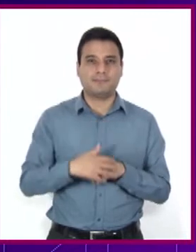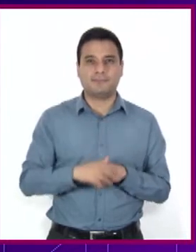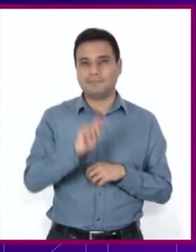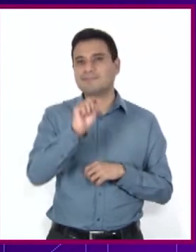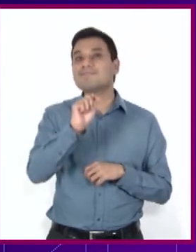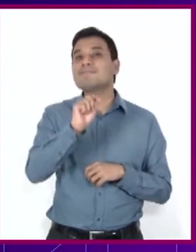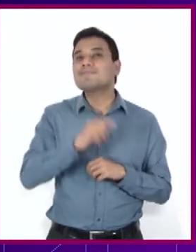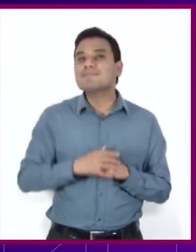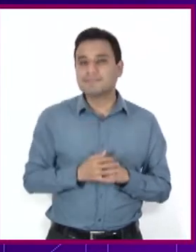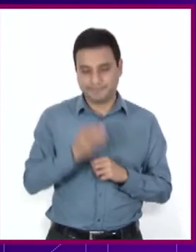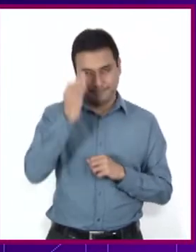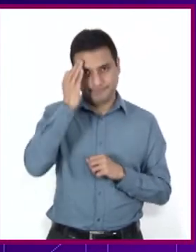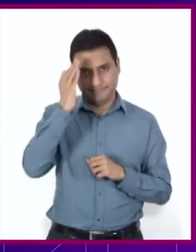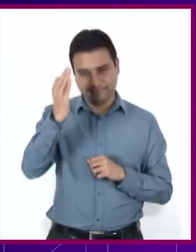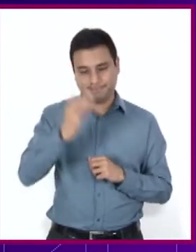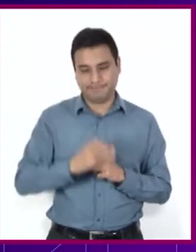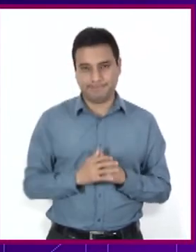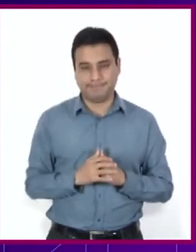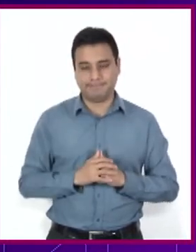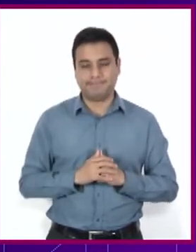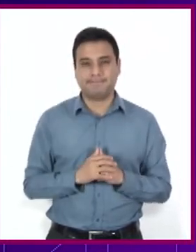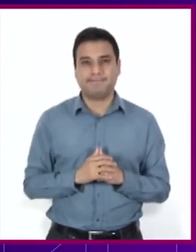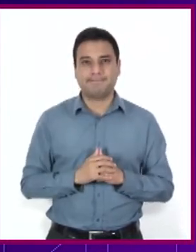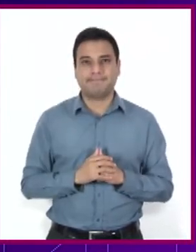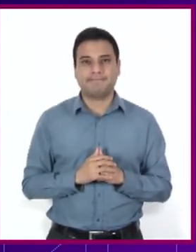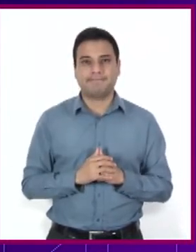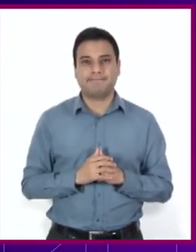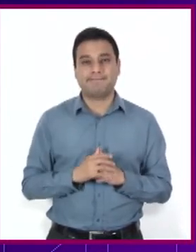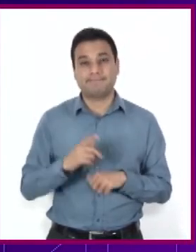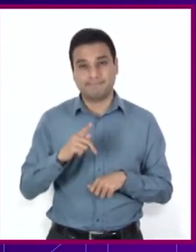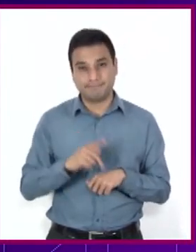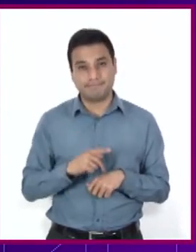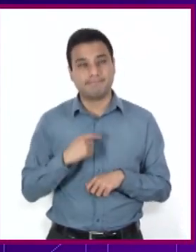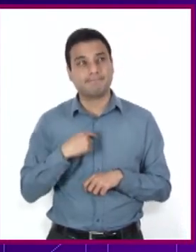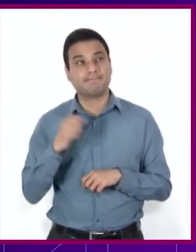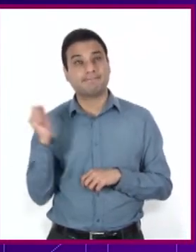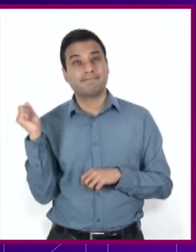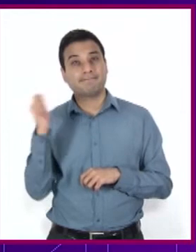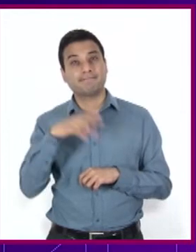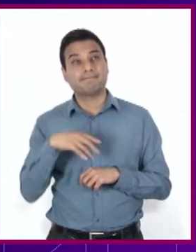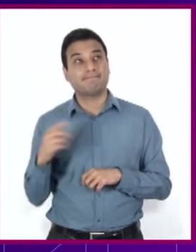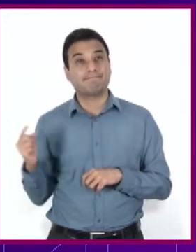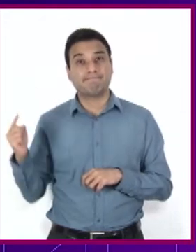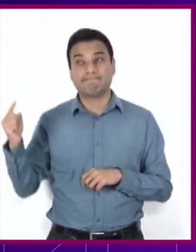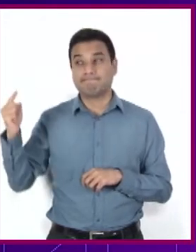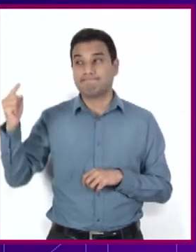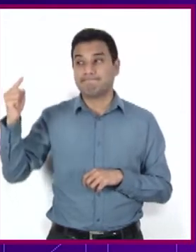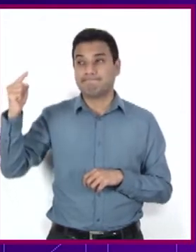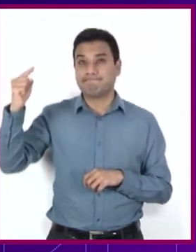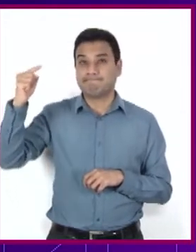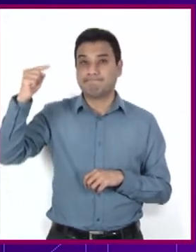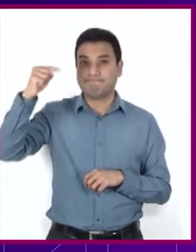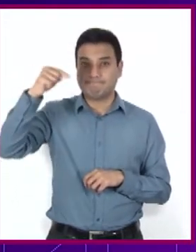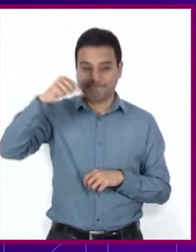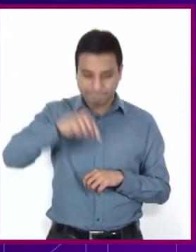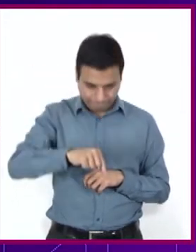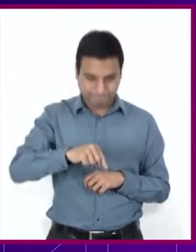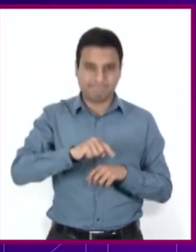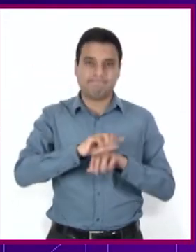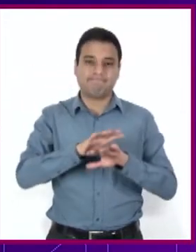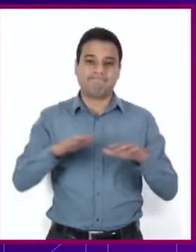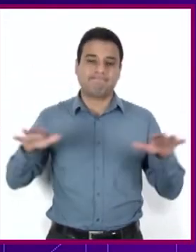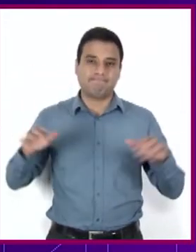que representa el tiempo que transcurre desde que se lanza la piedra y hasta que choca con el agua.